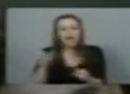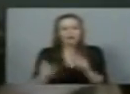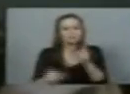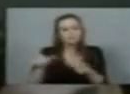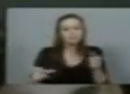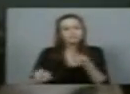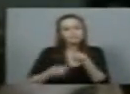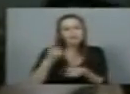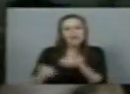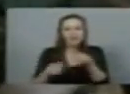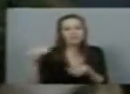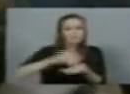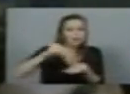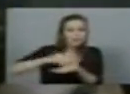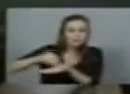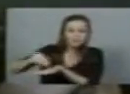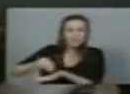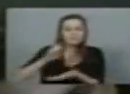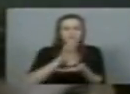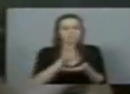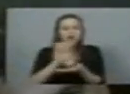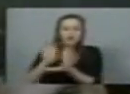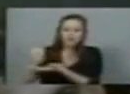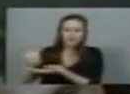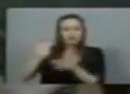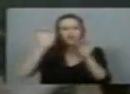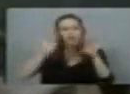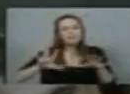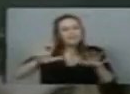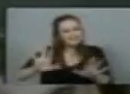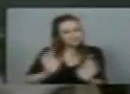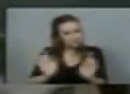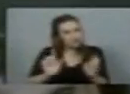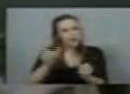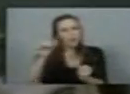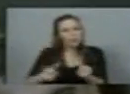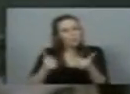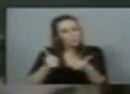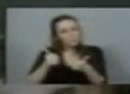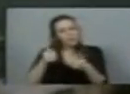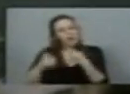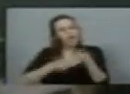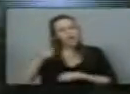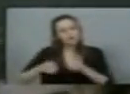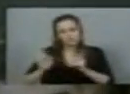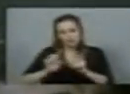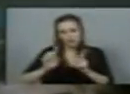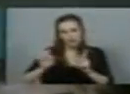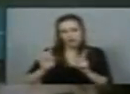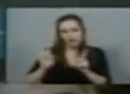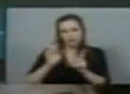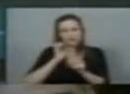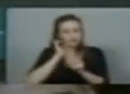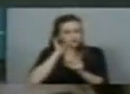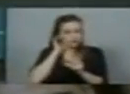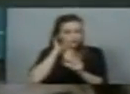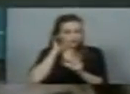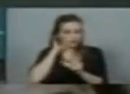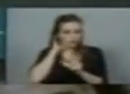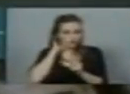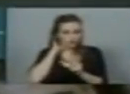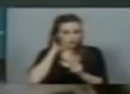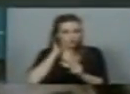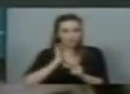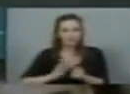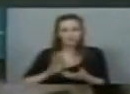aumente sus importaciones. Pero no solo eso, como buen hombre de negocio, sino que no se allanan en los crímenes de lesa